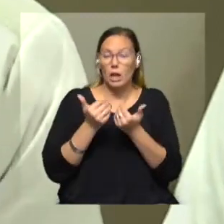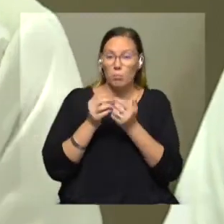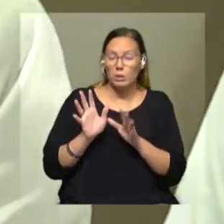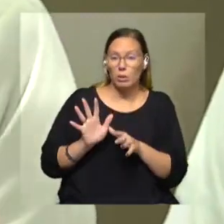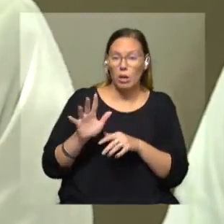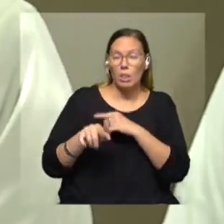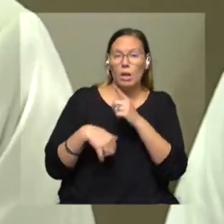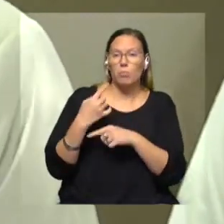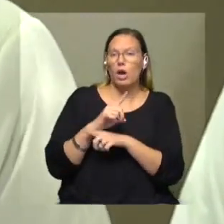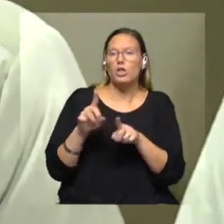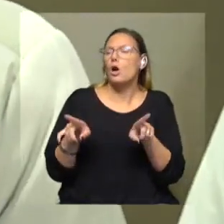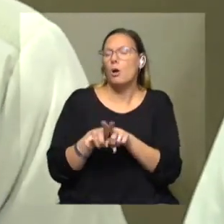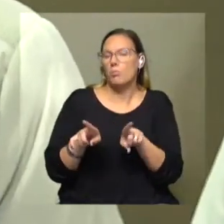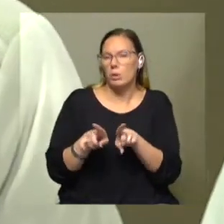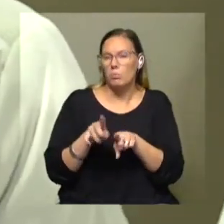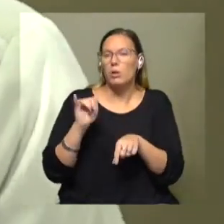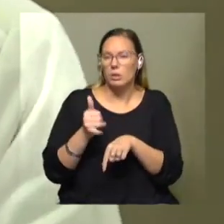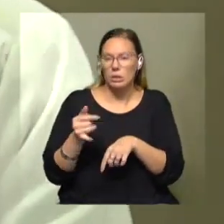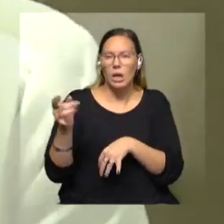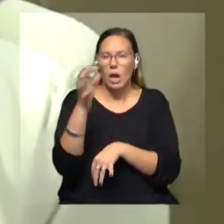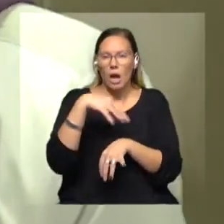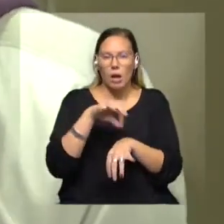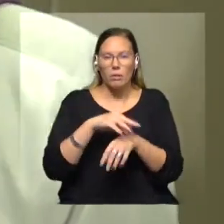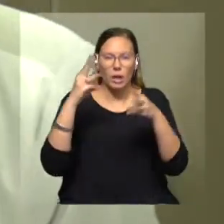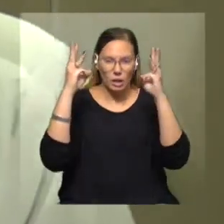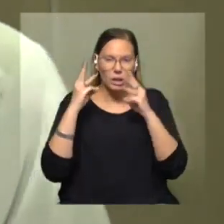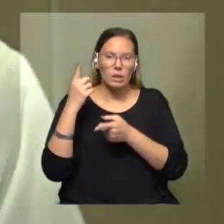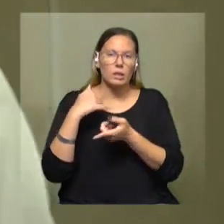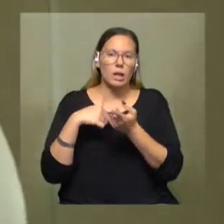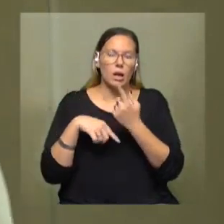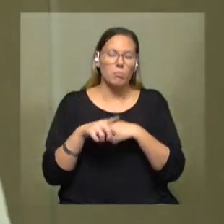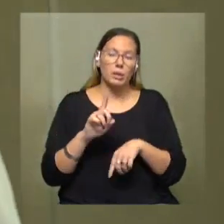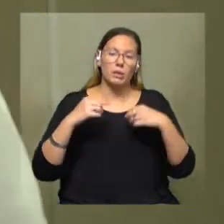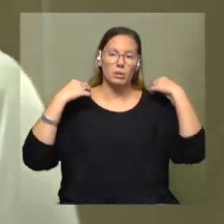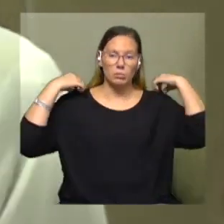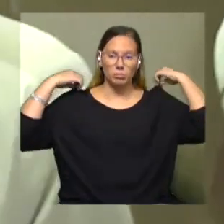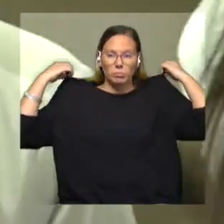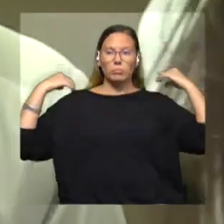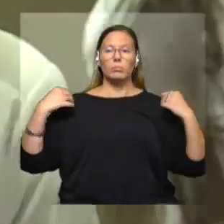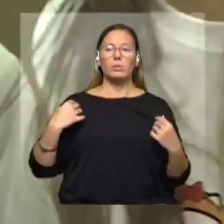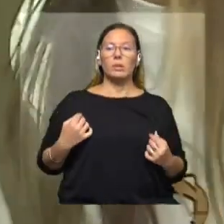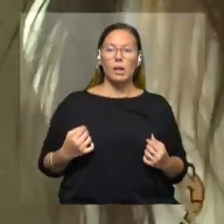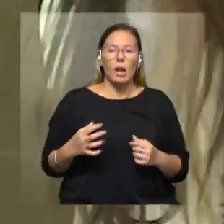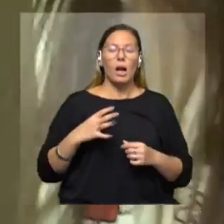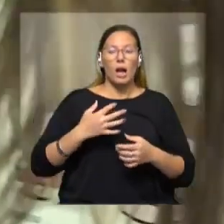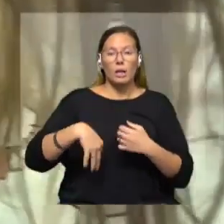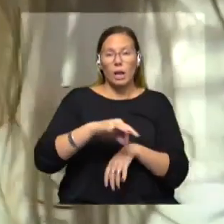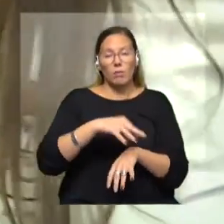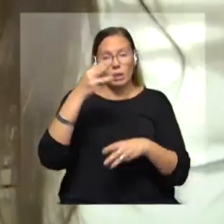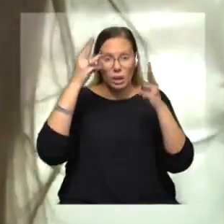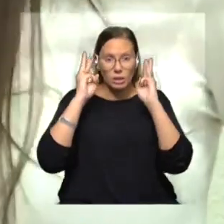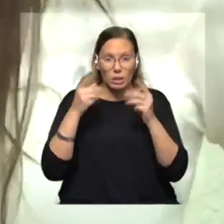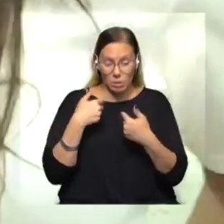después tratamos de no ser tan literales. Sí, iba a haber una abeja reina, sí, iba a haber unos zánganos, pero... Ya hay abeja reina. Pero